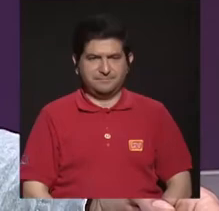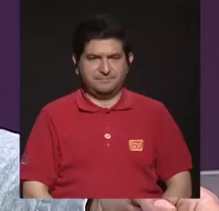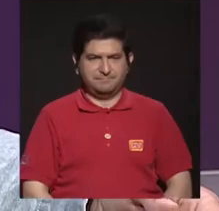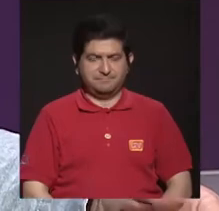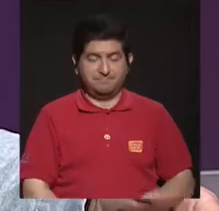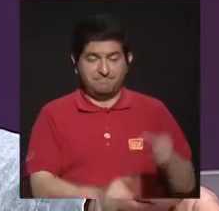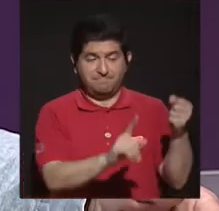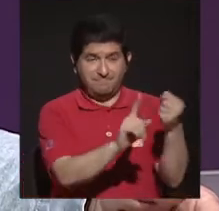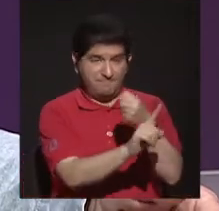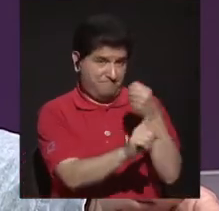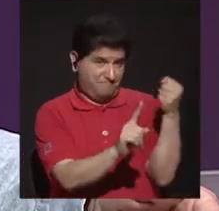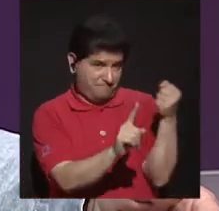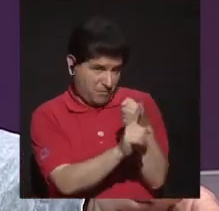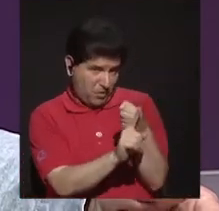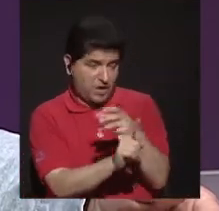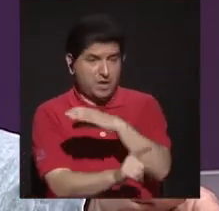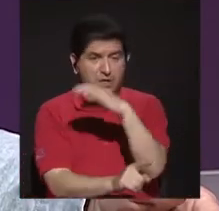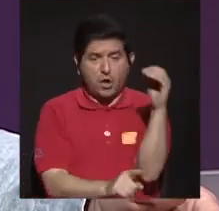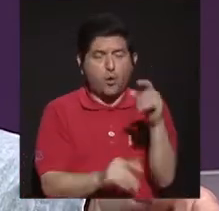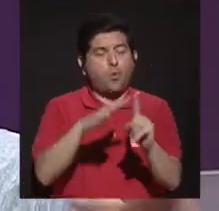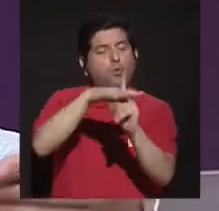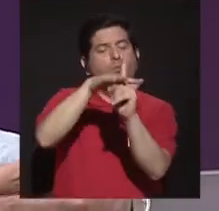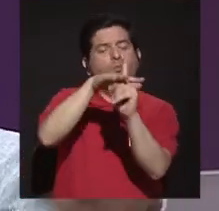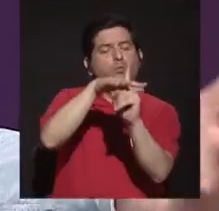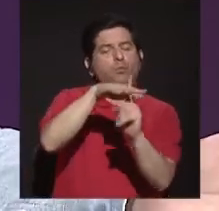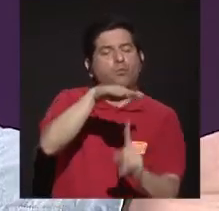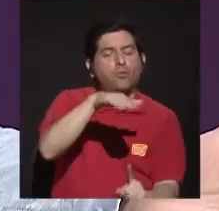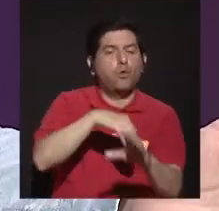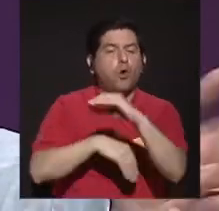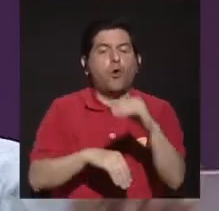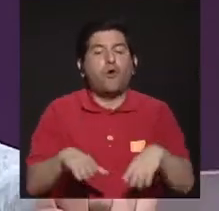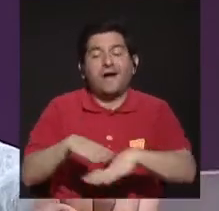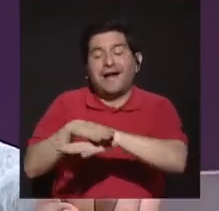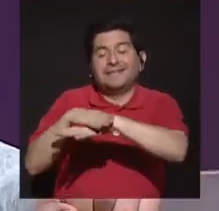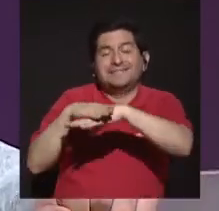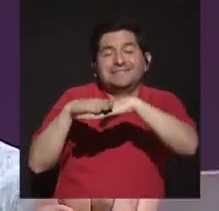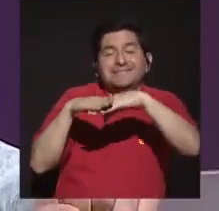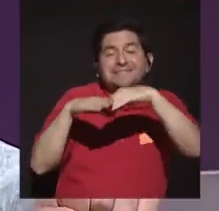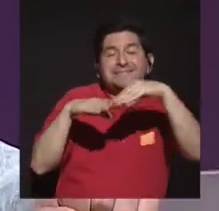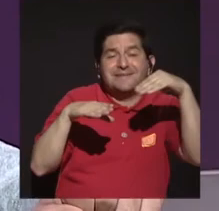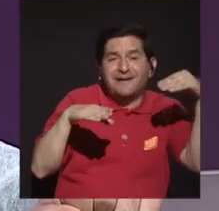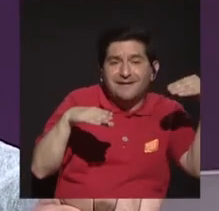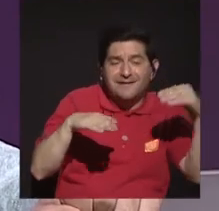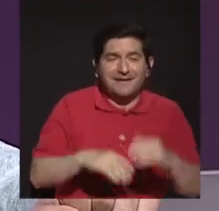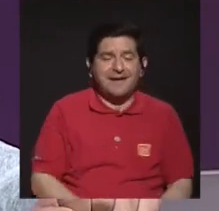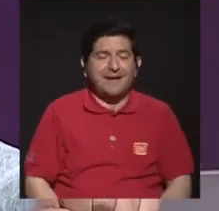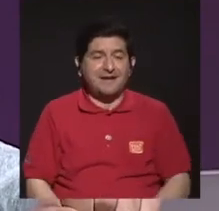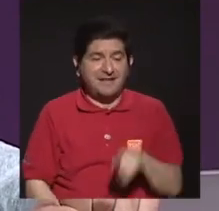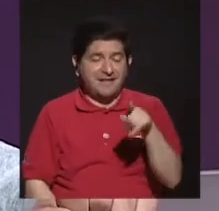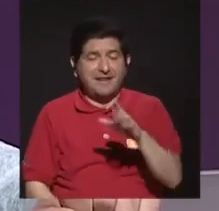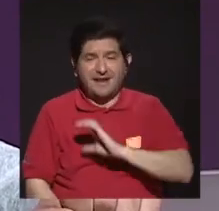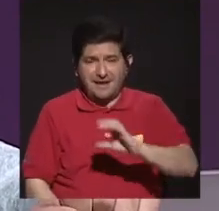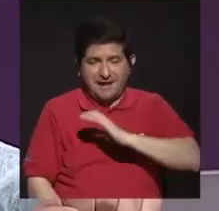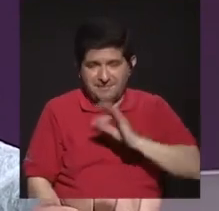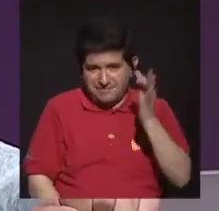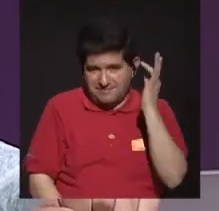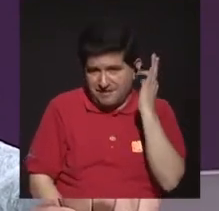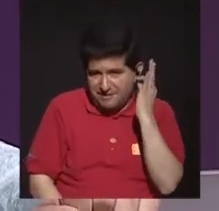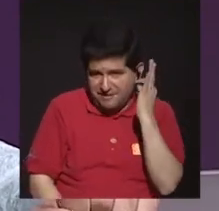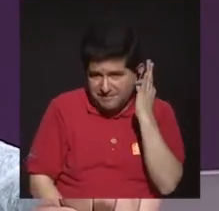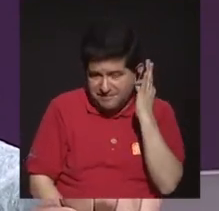la violencia o la invisibilización o la exclusión de lo femenino por parte